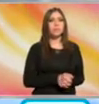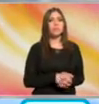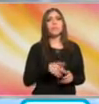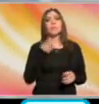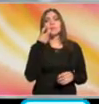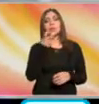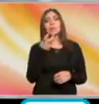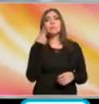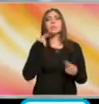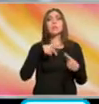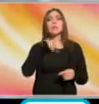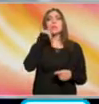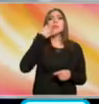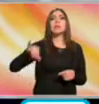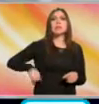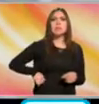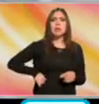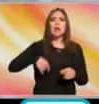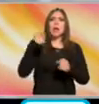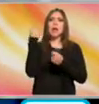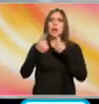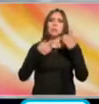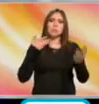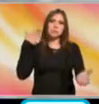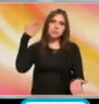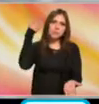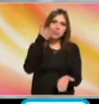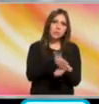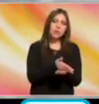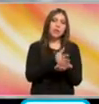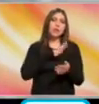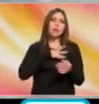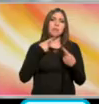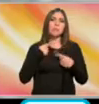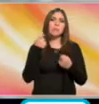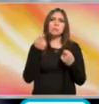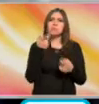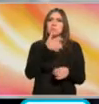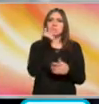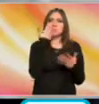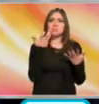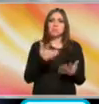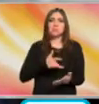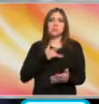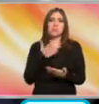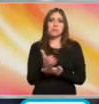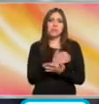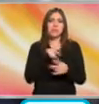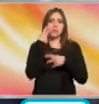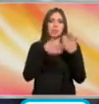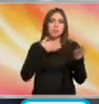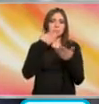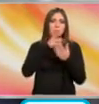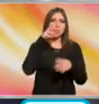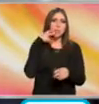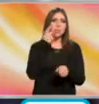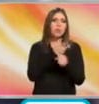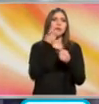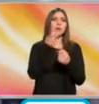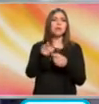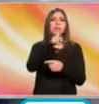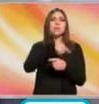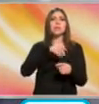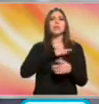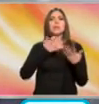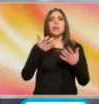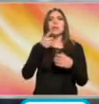¿no?, interesados vienen, hay una estructura que se llama voluntariado, que son los que se encargan de esto, de dar la orientación,